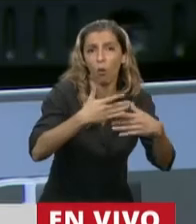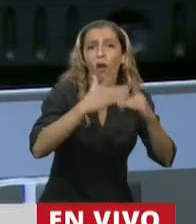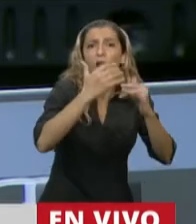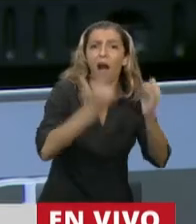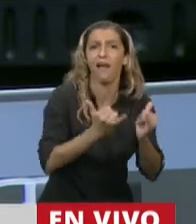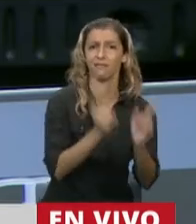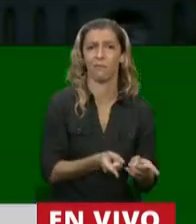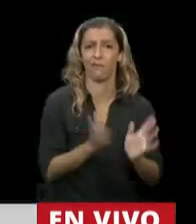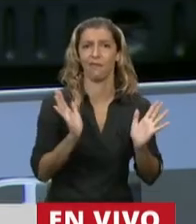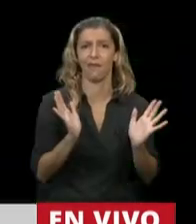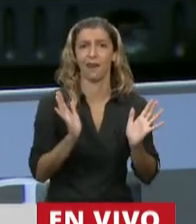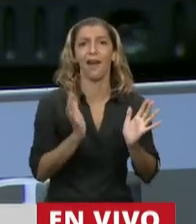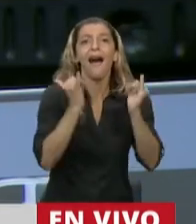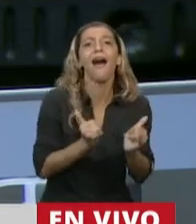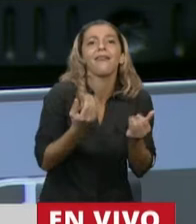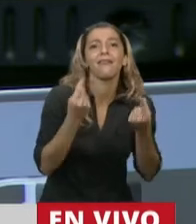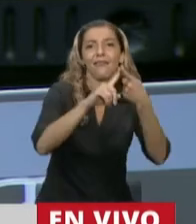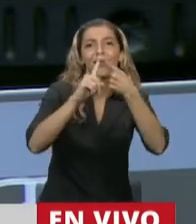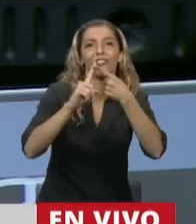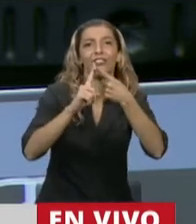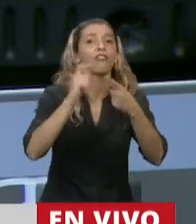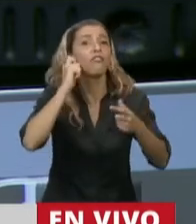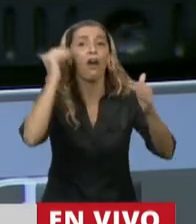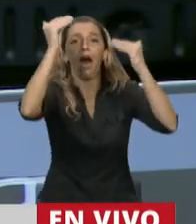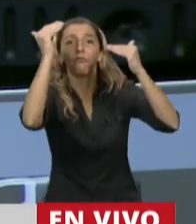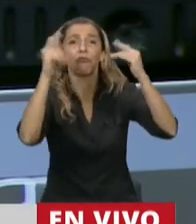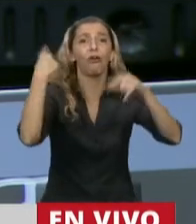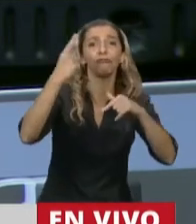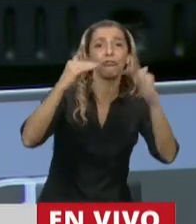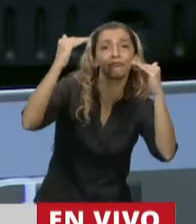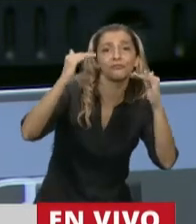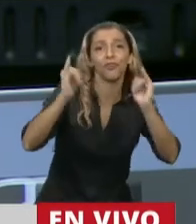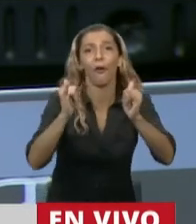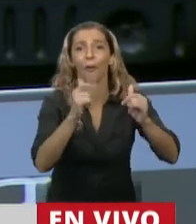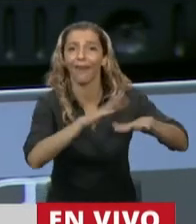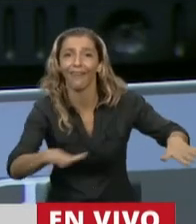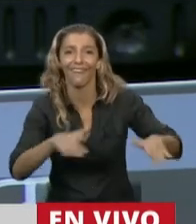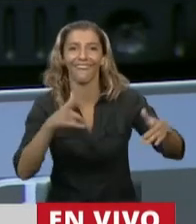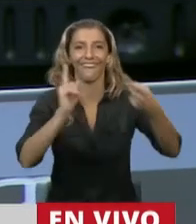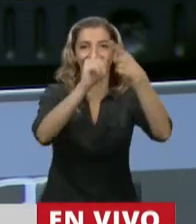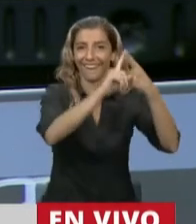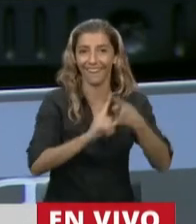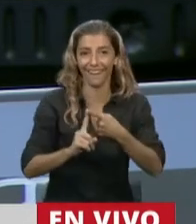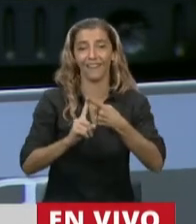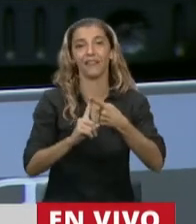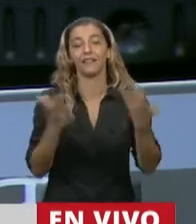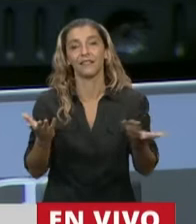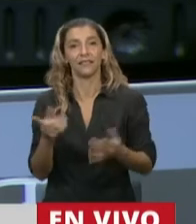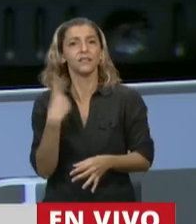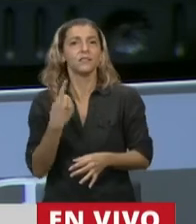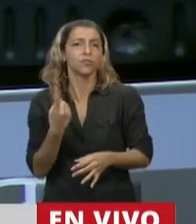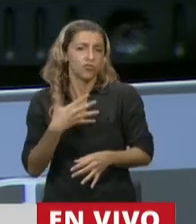intergeneracional. La tecnología es maravillosa para la educación, las herramientas tecnológicas. Estamos en el siglo